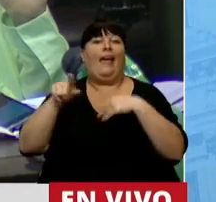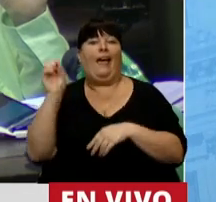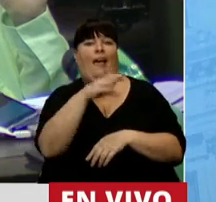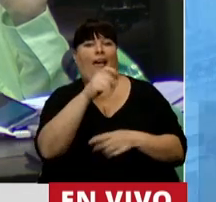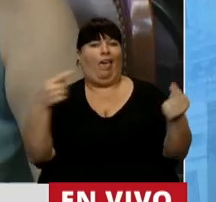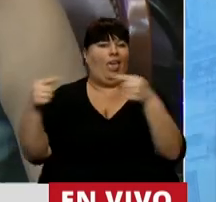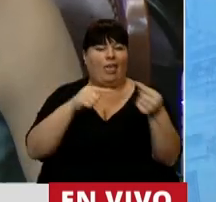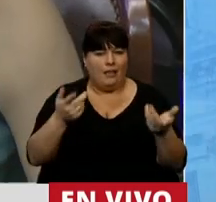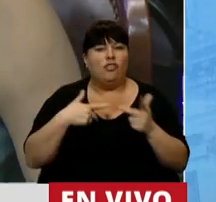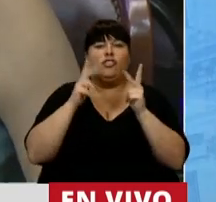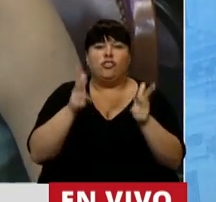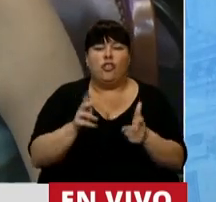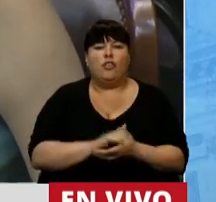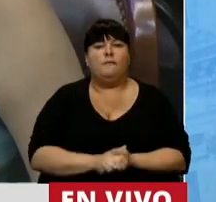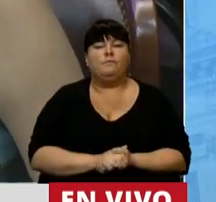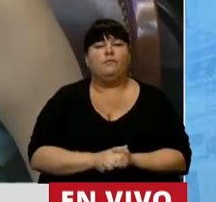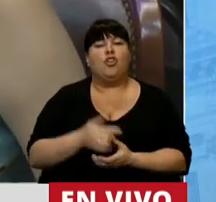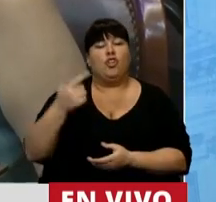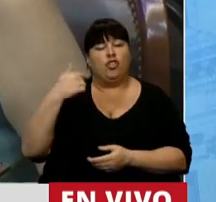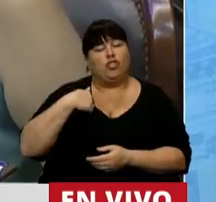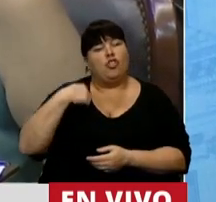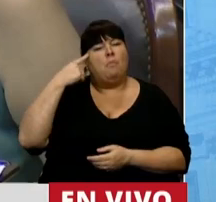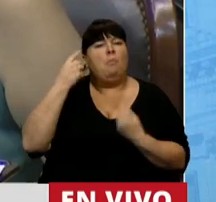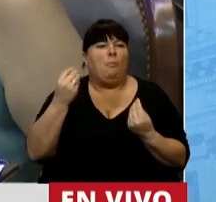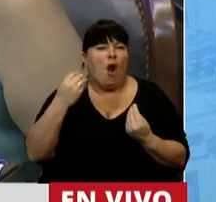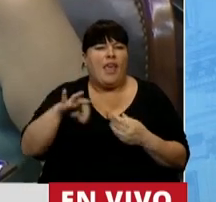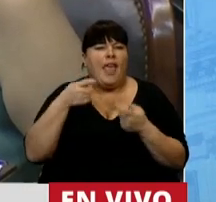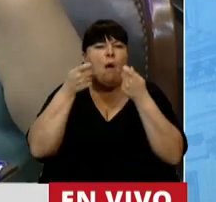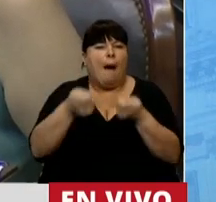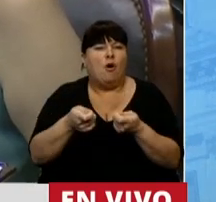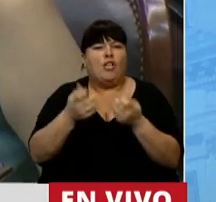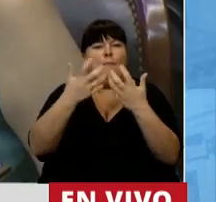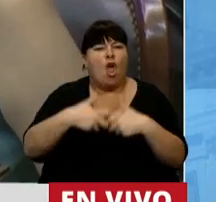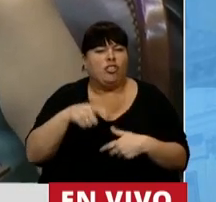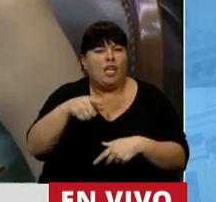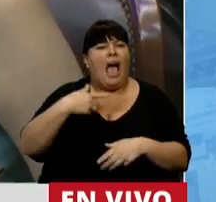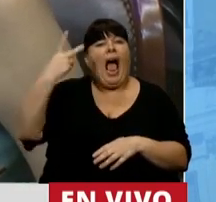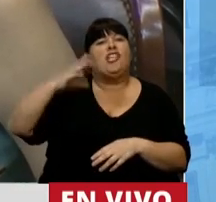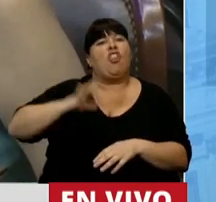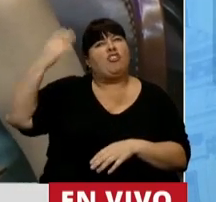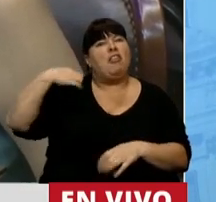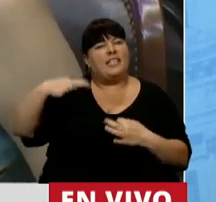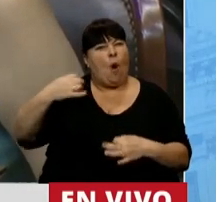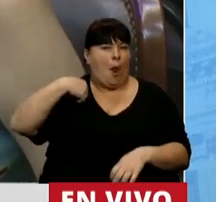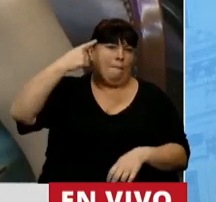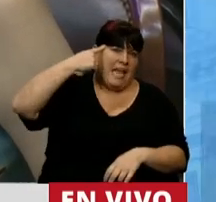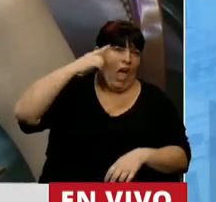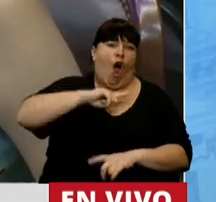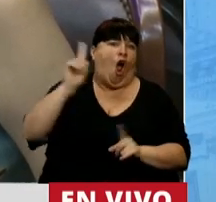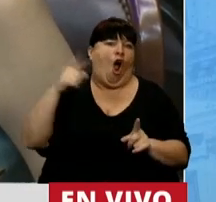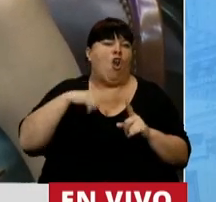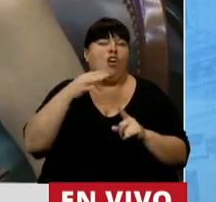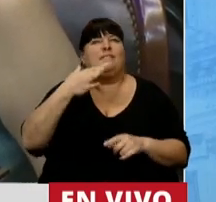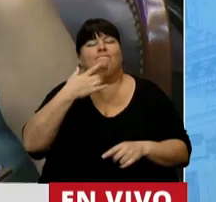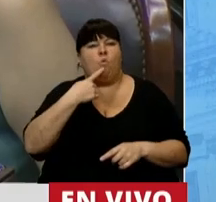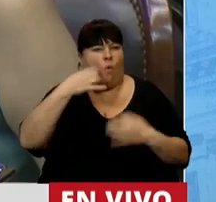Y digo esto, cuando yo me planteaba por qué tenía que acompañar esta iniciativa, tal vez hace 2 años lo hubiese pensado o no hubiese estado